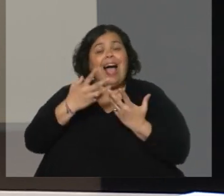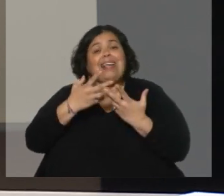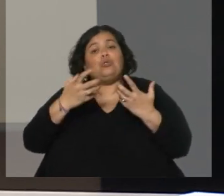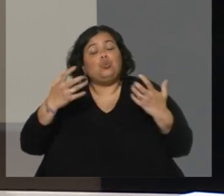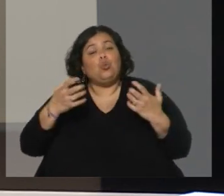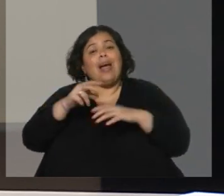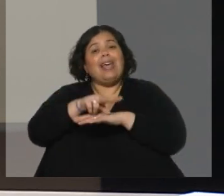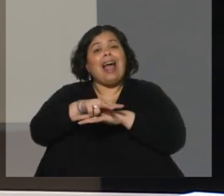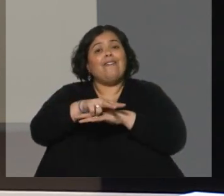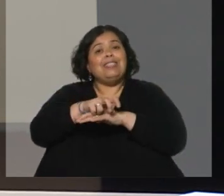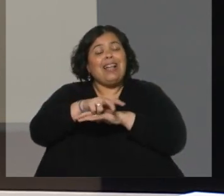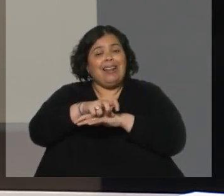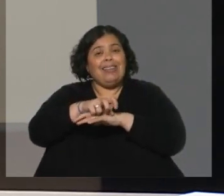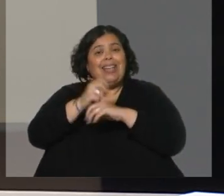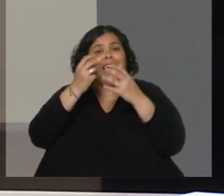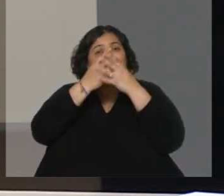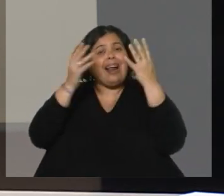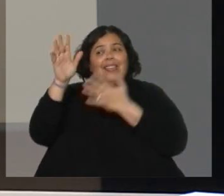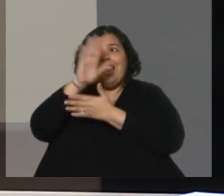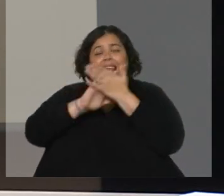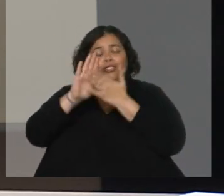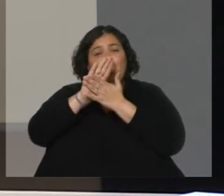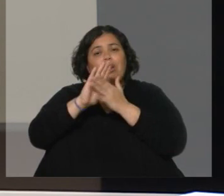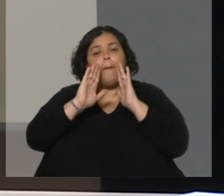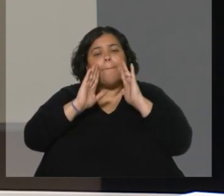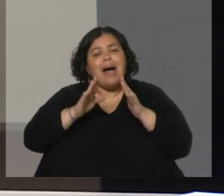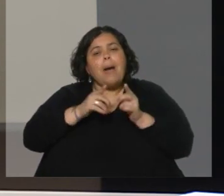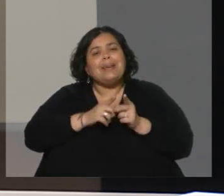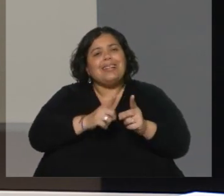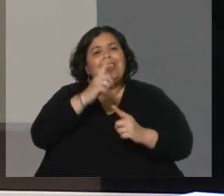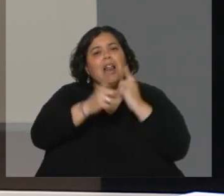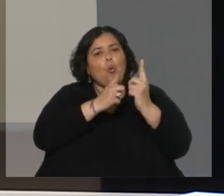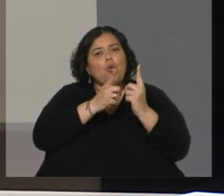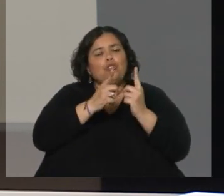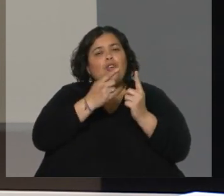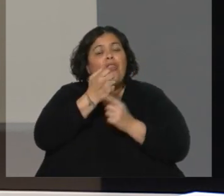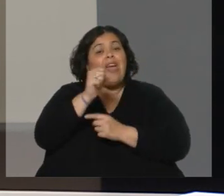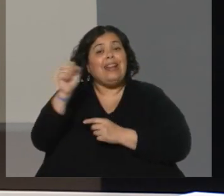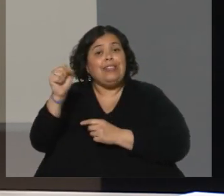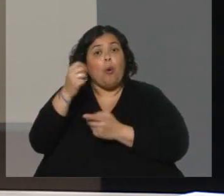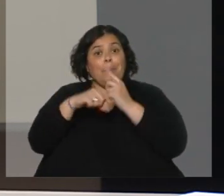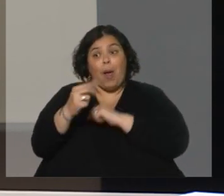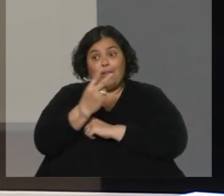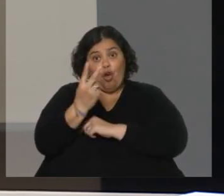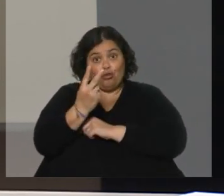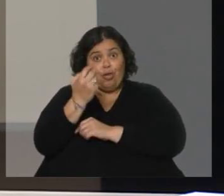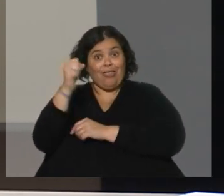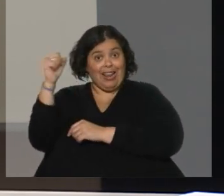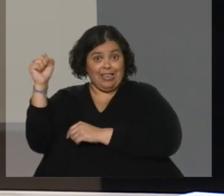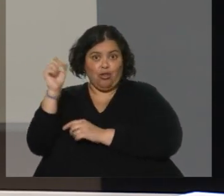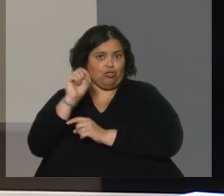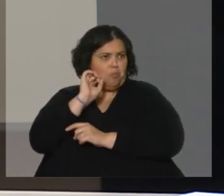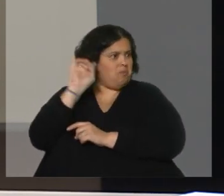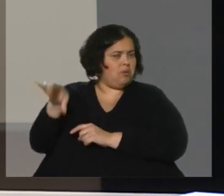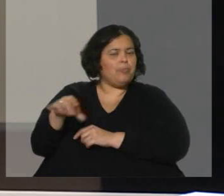está hecha para perseguir determinados delitos y hay dos delitos que se han ignorado uno es la corrupción pública